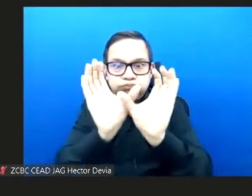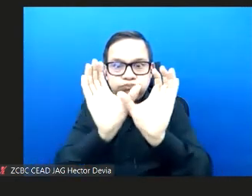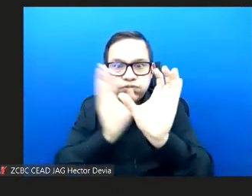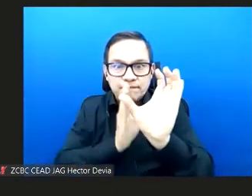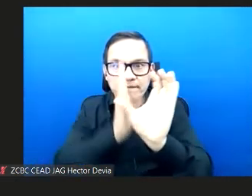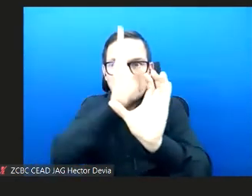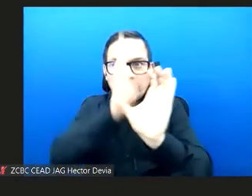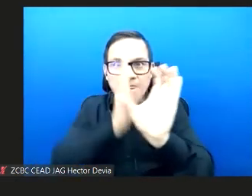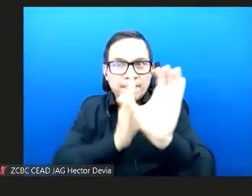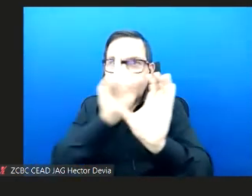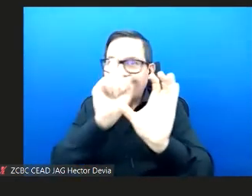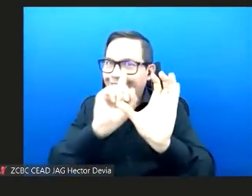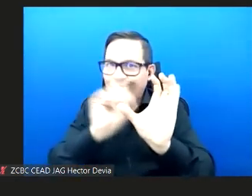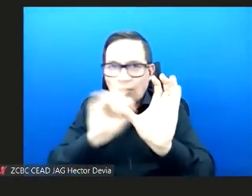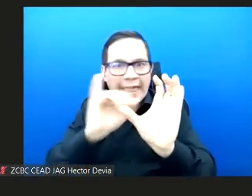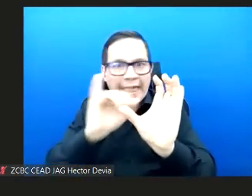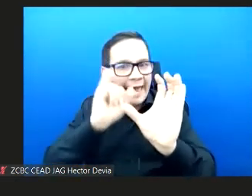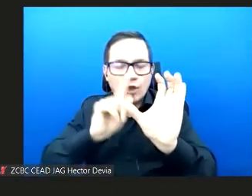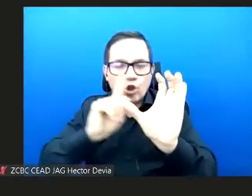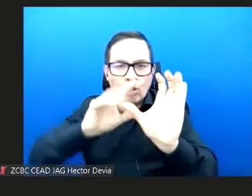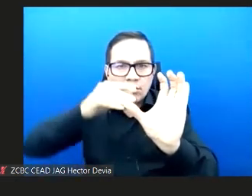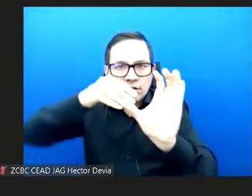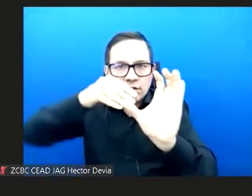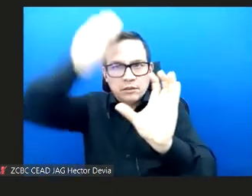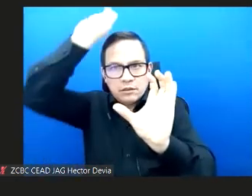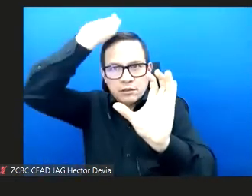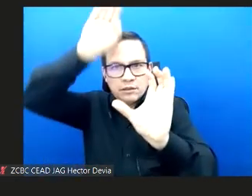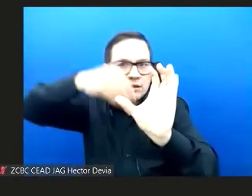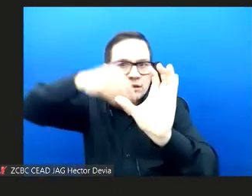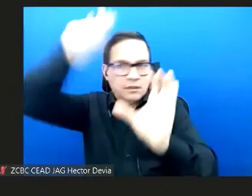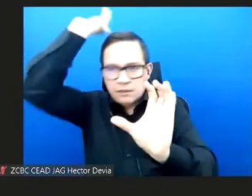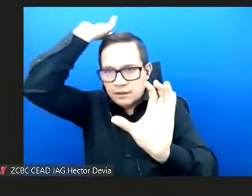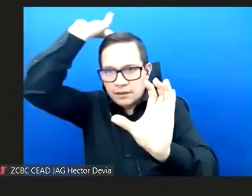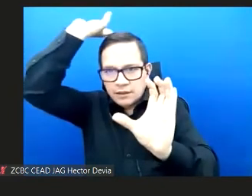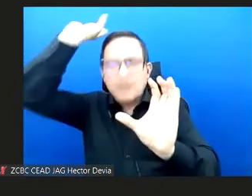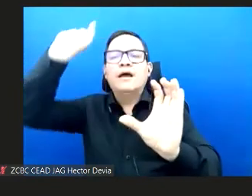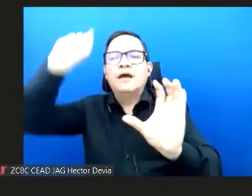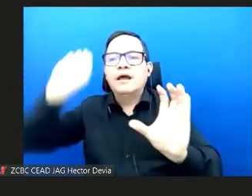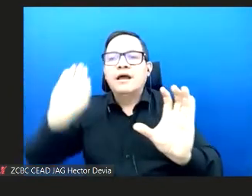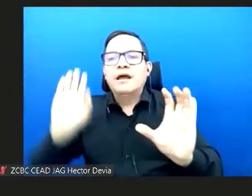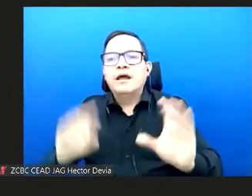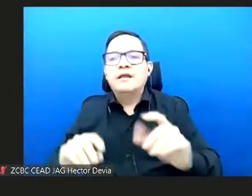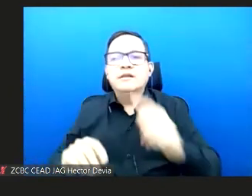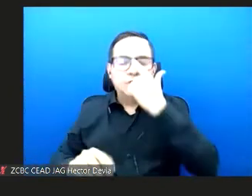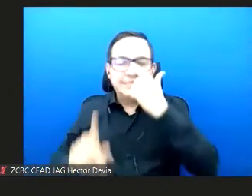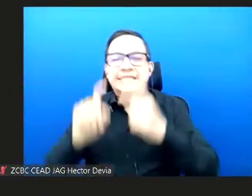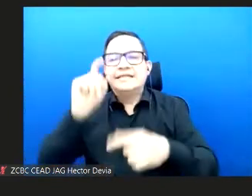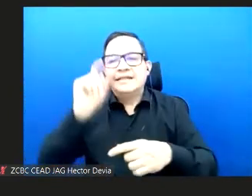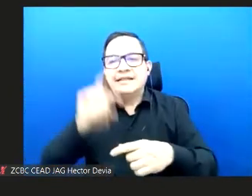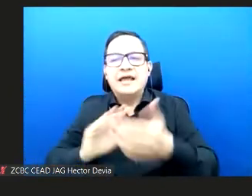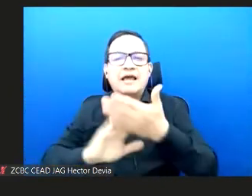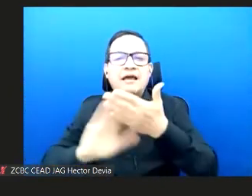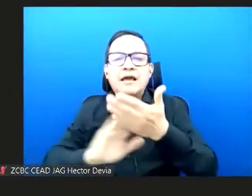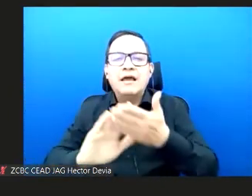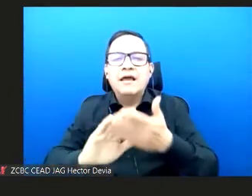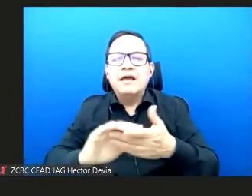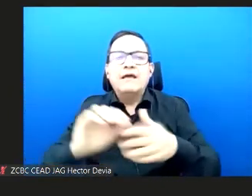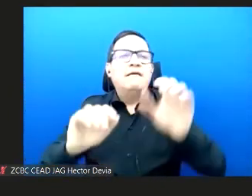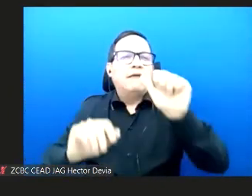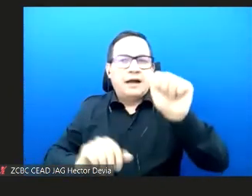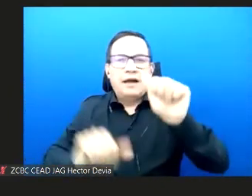B. ¿Listo? No están en la intersección. Entonces vamos a señalar todo aquello que esté en A y en B, pero que no esté en la